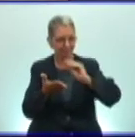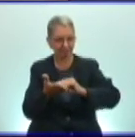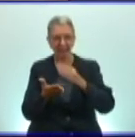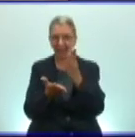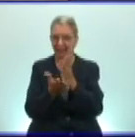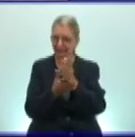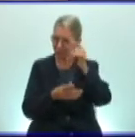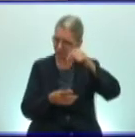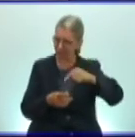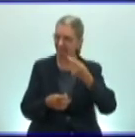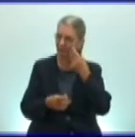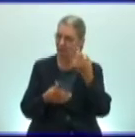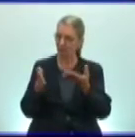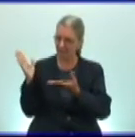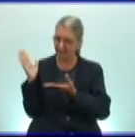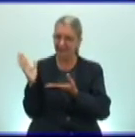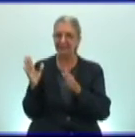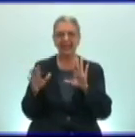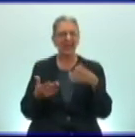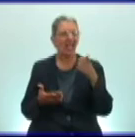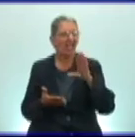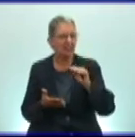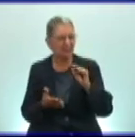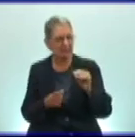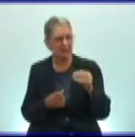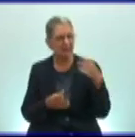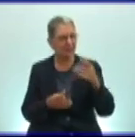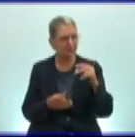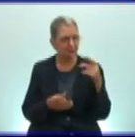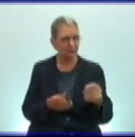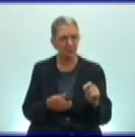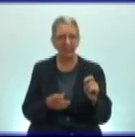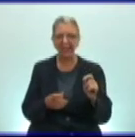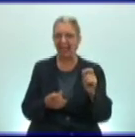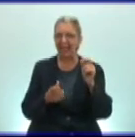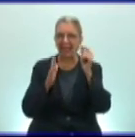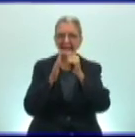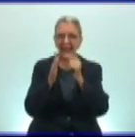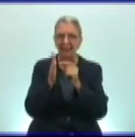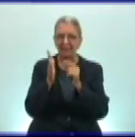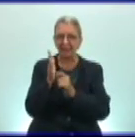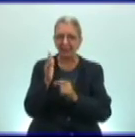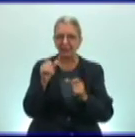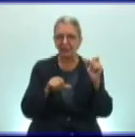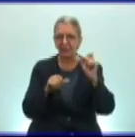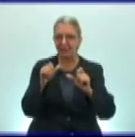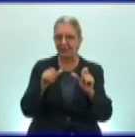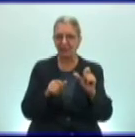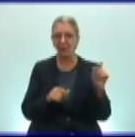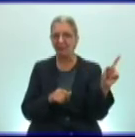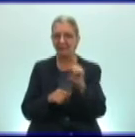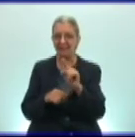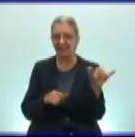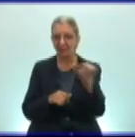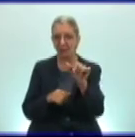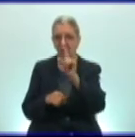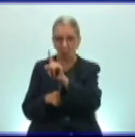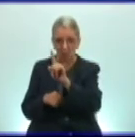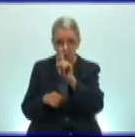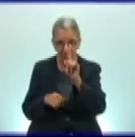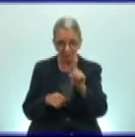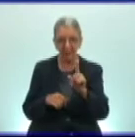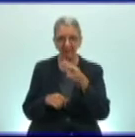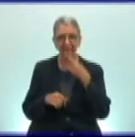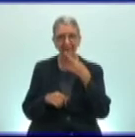hoy. El ejercicio plantea lo siguiente: del elemento químico que tiene el número atómico Z igual 11,